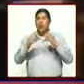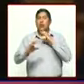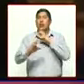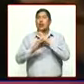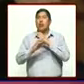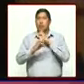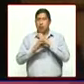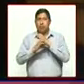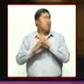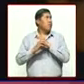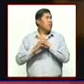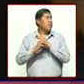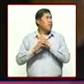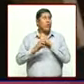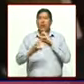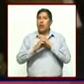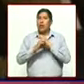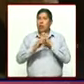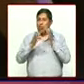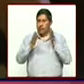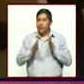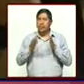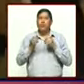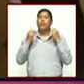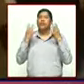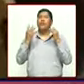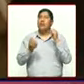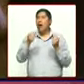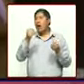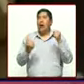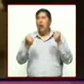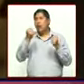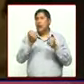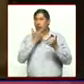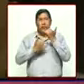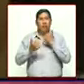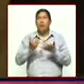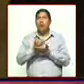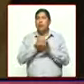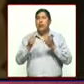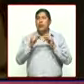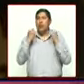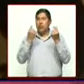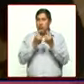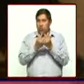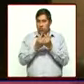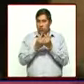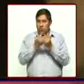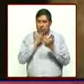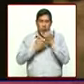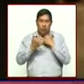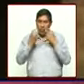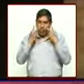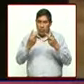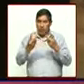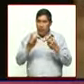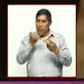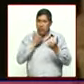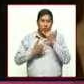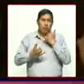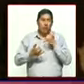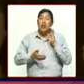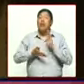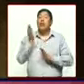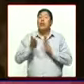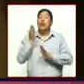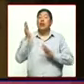camioneta. Son camionetas y muchos de los vehículos que son parte de los grupos antimotines. A ver, vamos, si sale